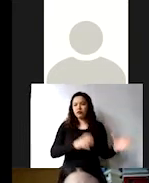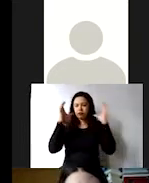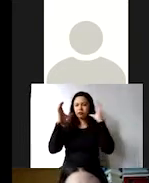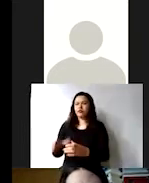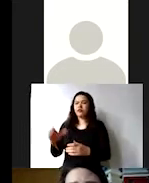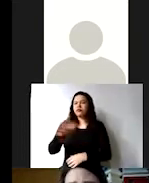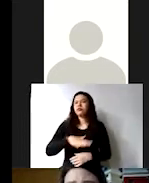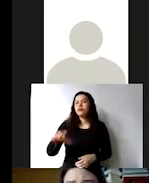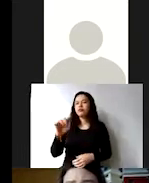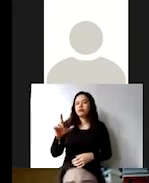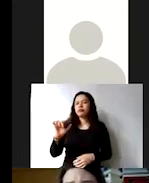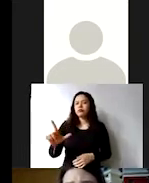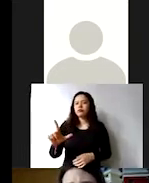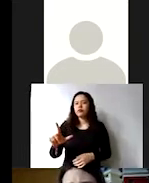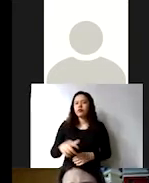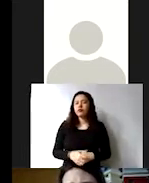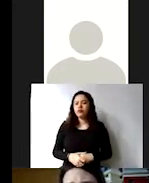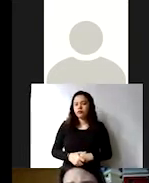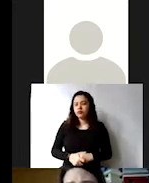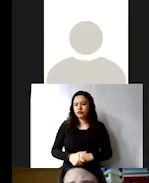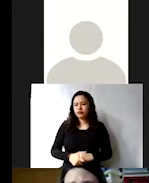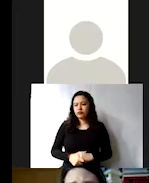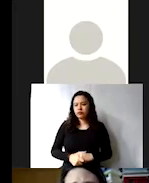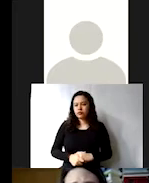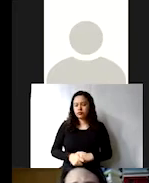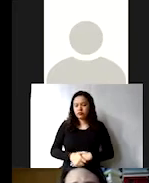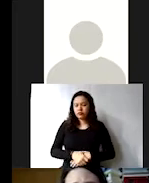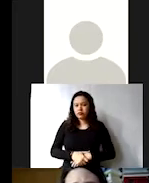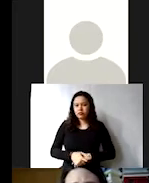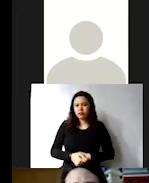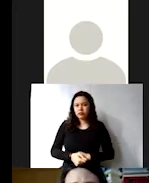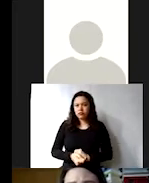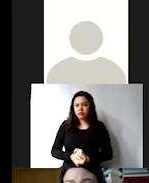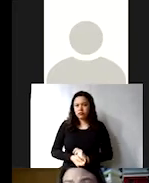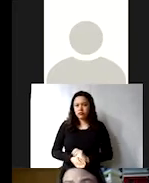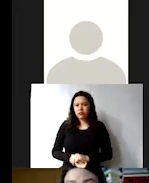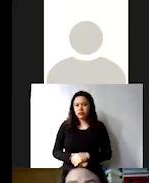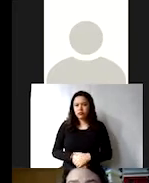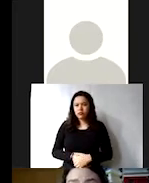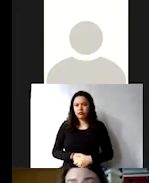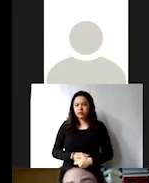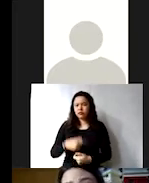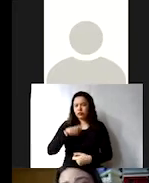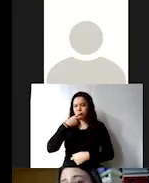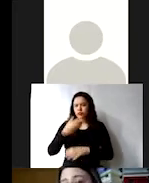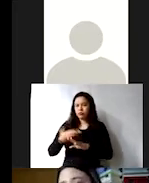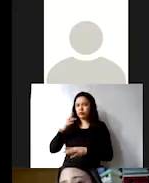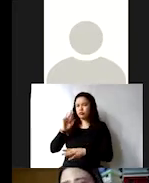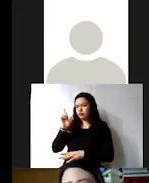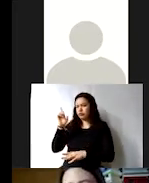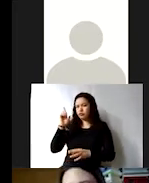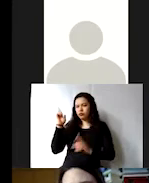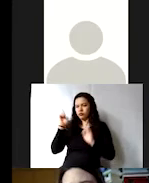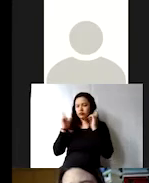organizada. Si recordarán que se los conté pues en la sesión anterior. A su vez, existe